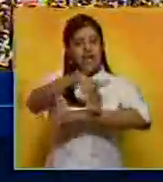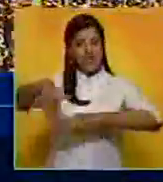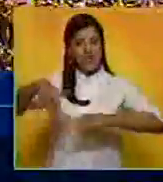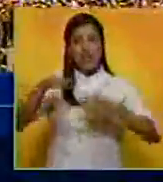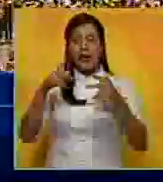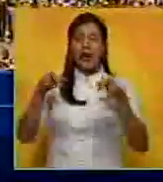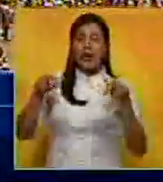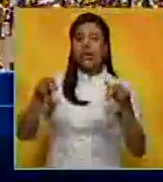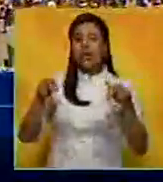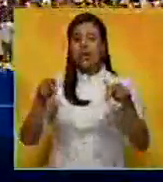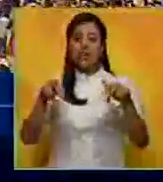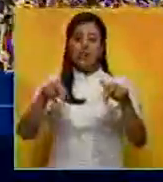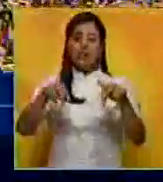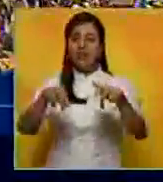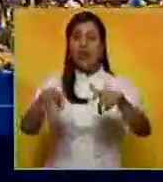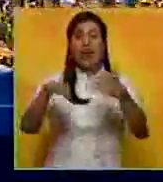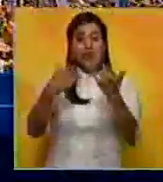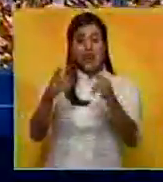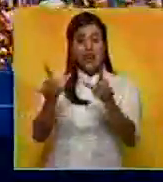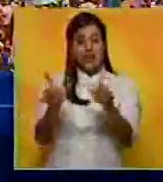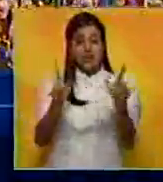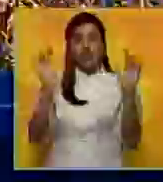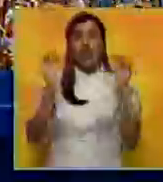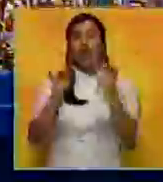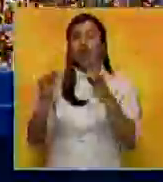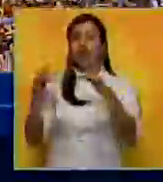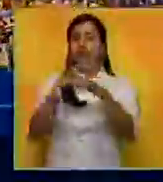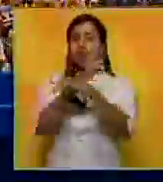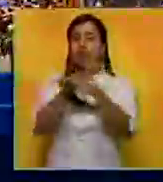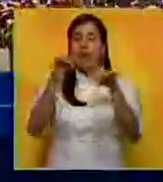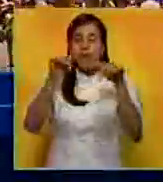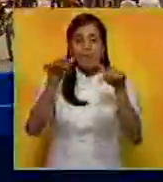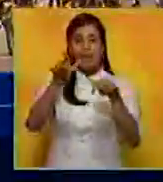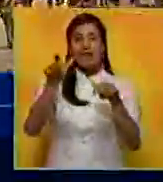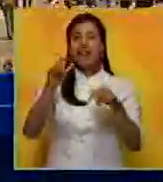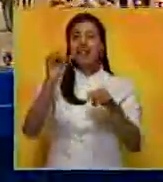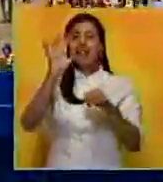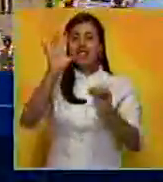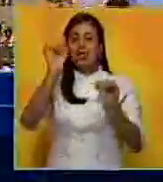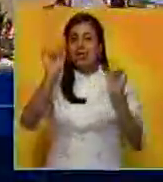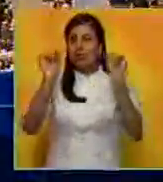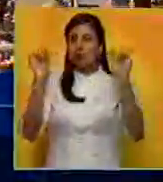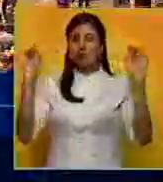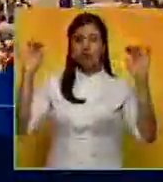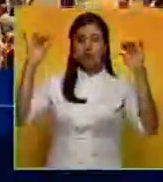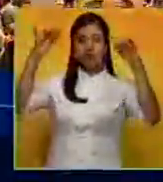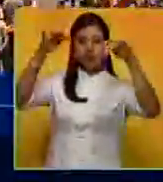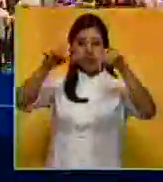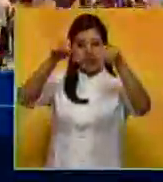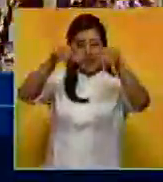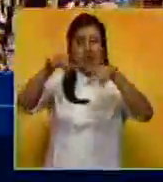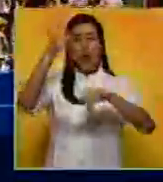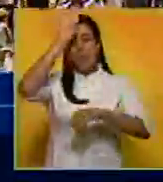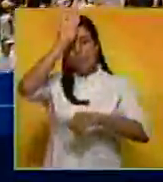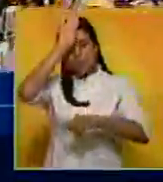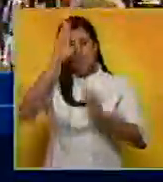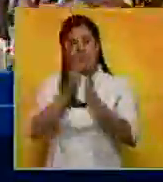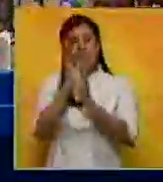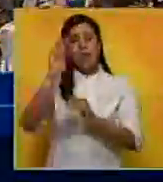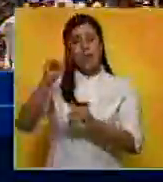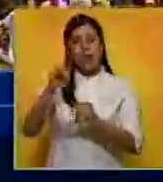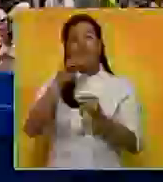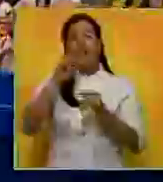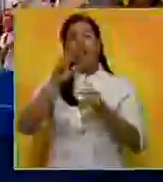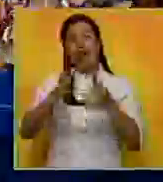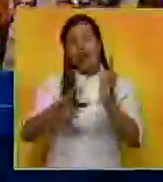Rocha para caminar hasta acá donde ya comienzan a confluir quienes vienen desde cinco puntos diferentes de Caracas montalbán Santa Mónica el